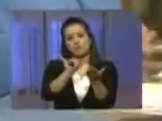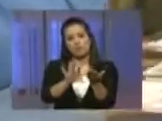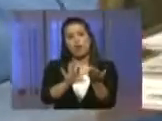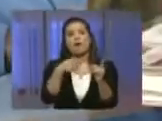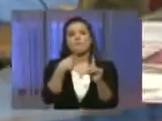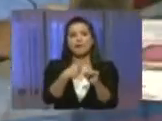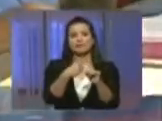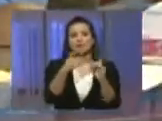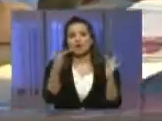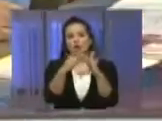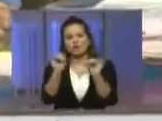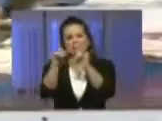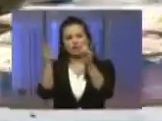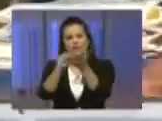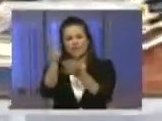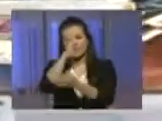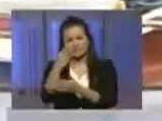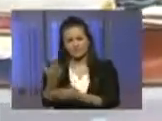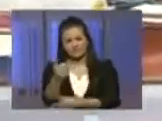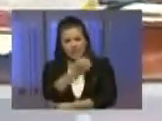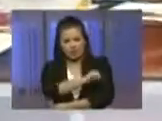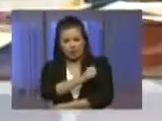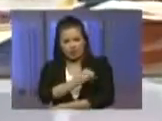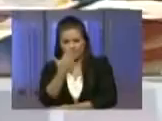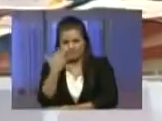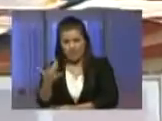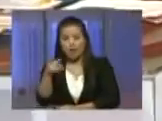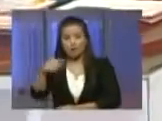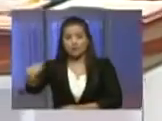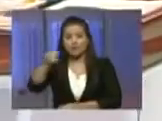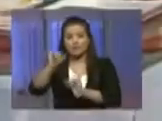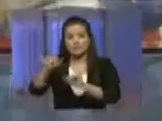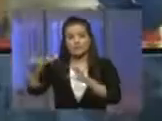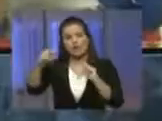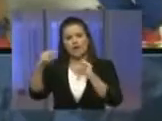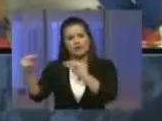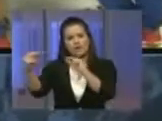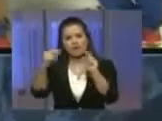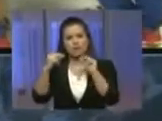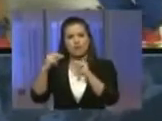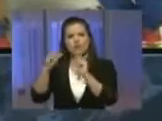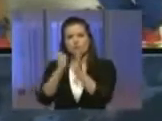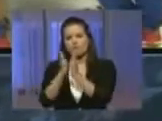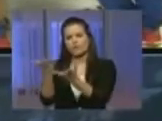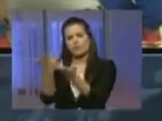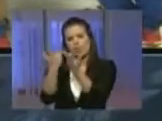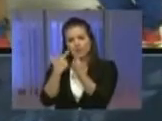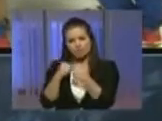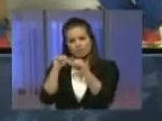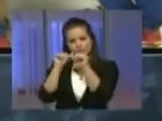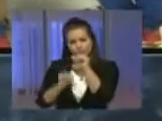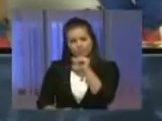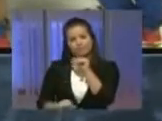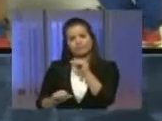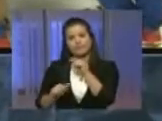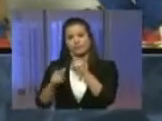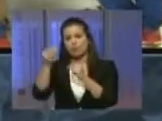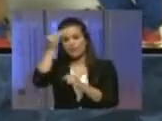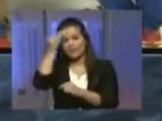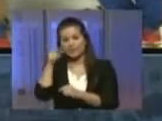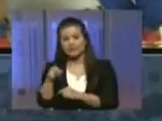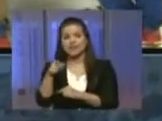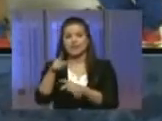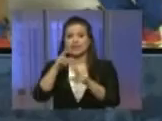a dar el pase a Río de Janeiro para que entre ustedes en conversación nos completen Bueno este conjunto